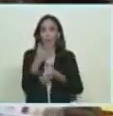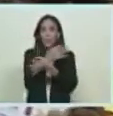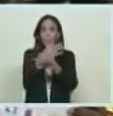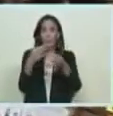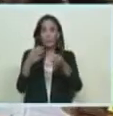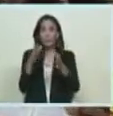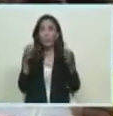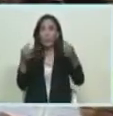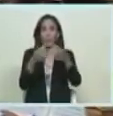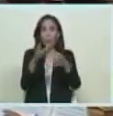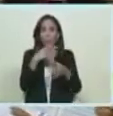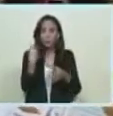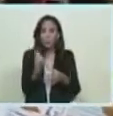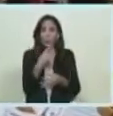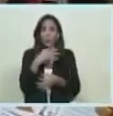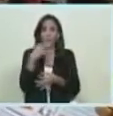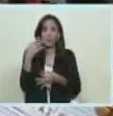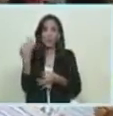junto a esta muchachada